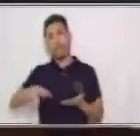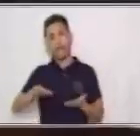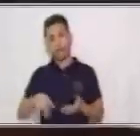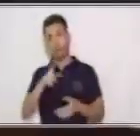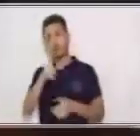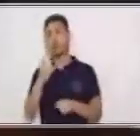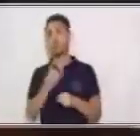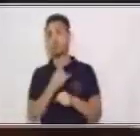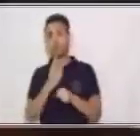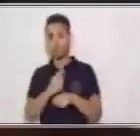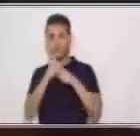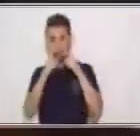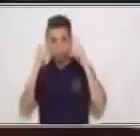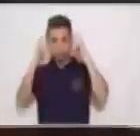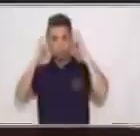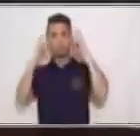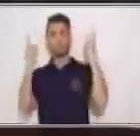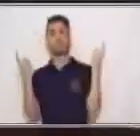tu mascarilla,